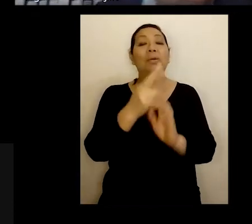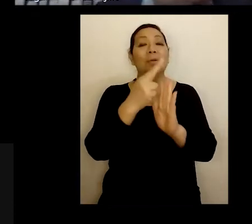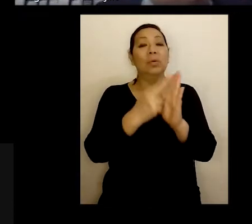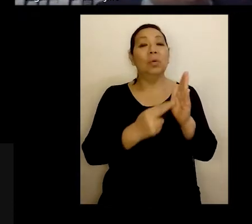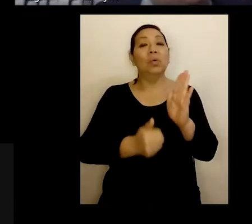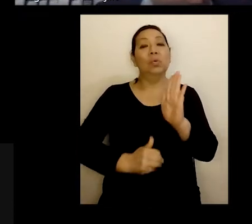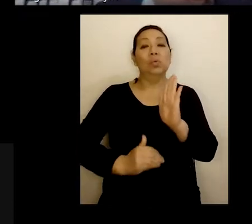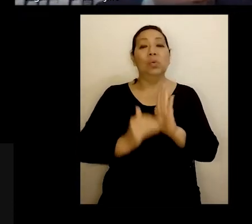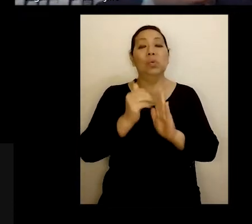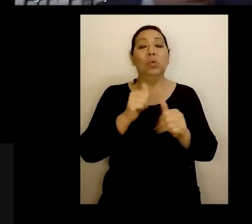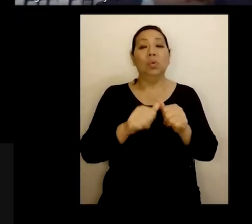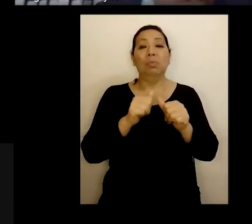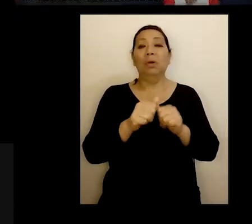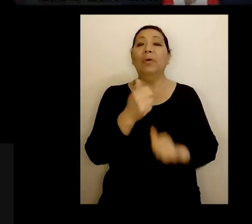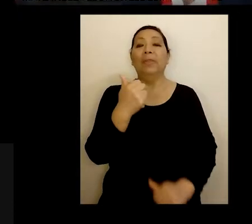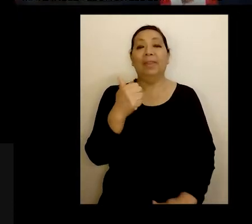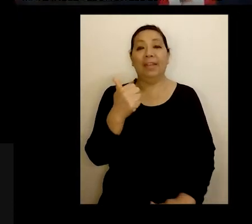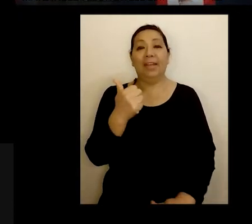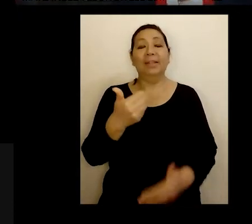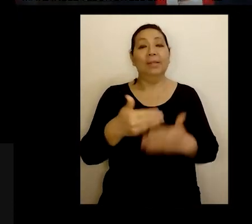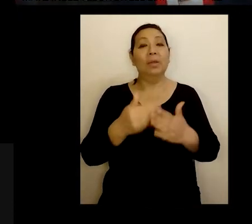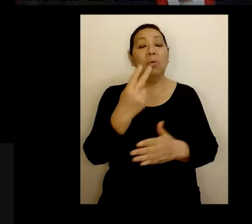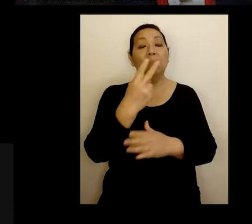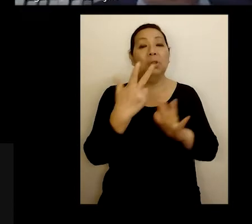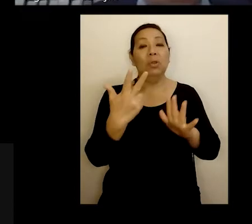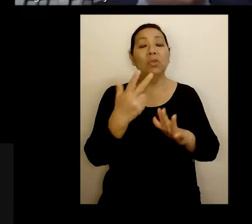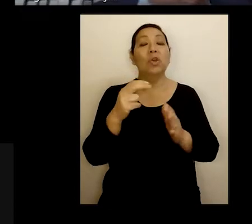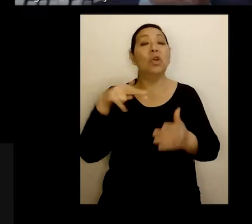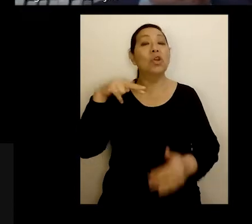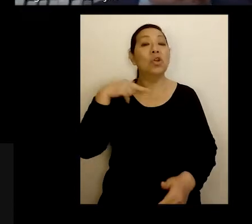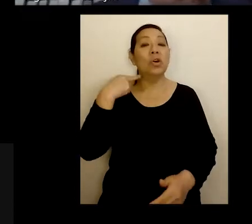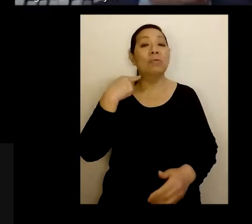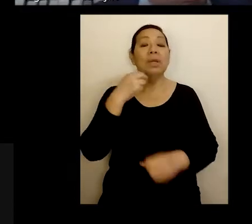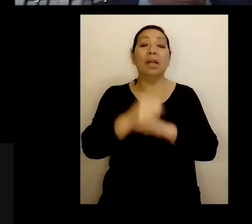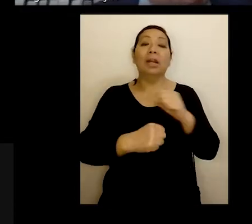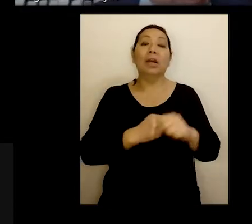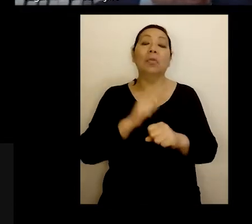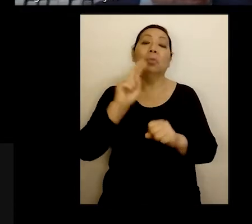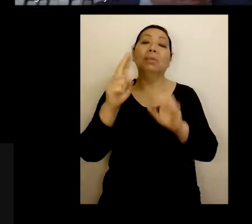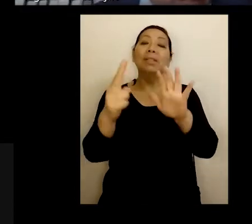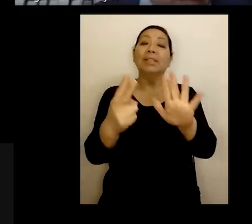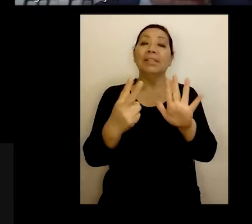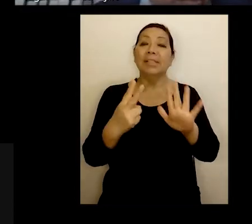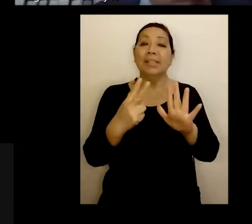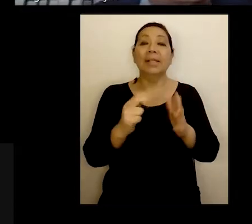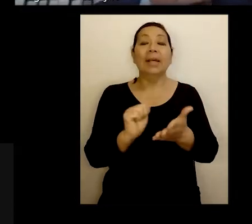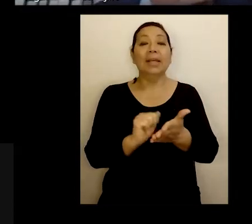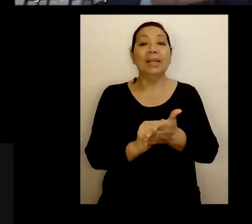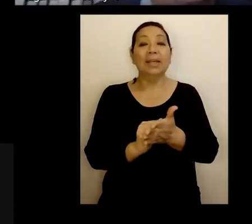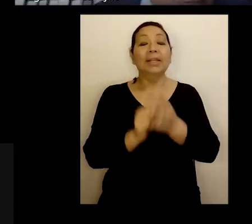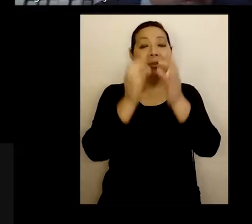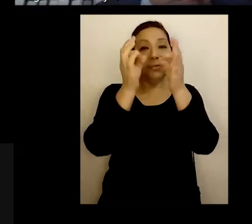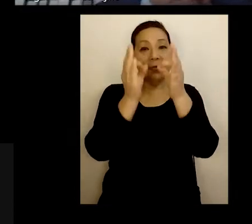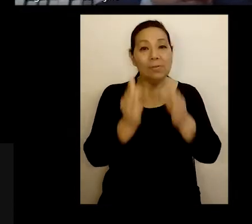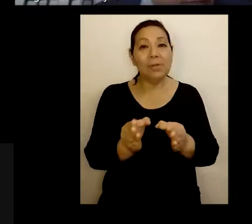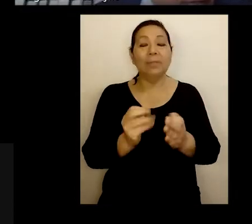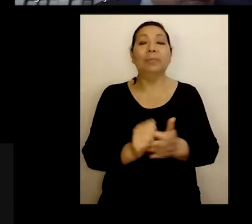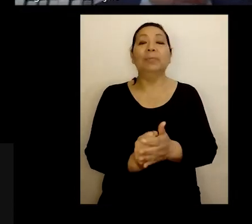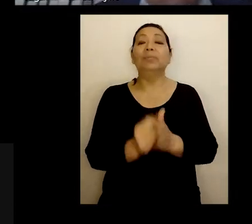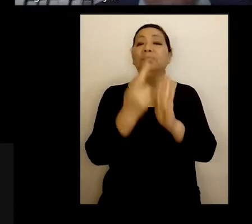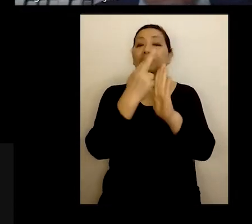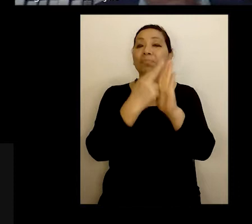Resolución Superior número 10 de fecha 28 de noviembre del año 2017 que confirma